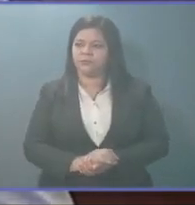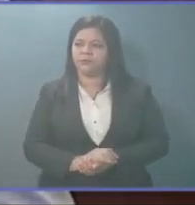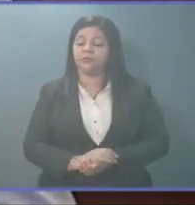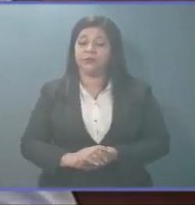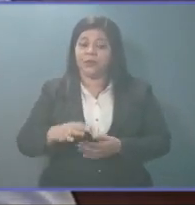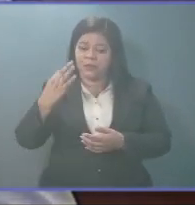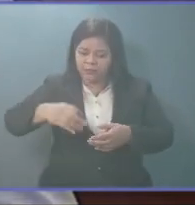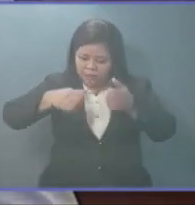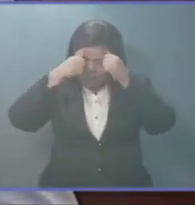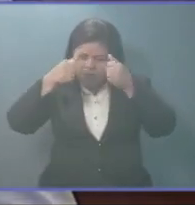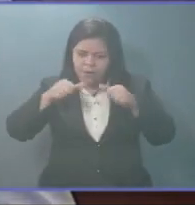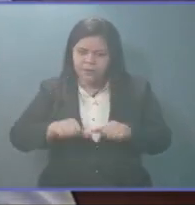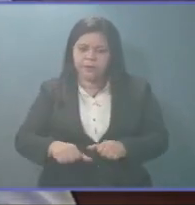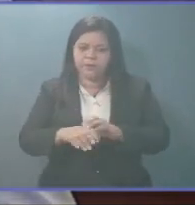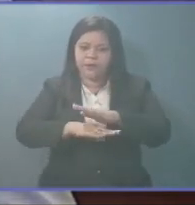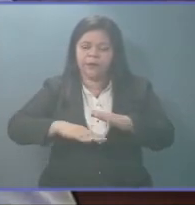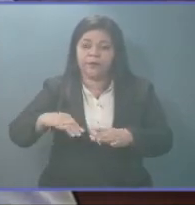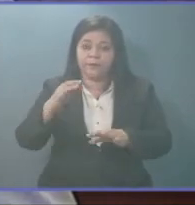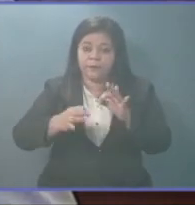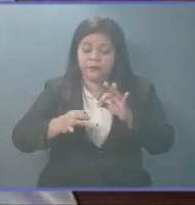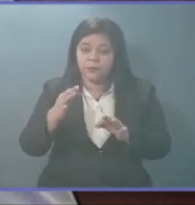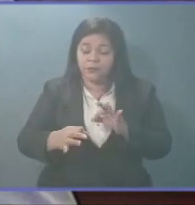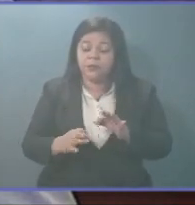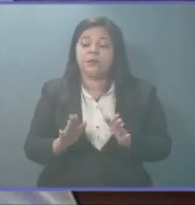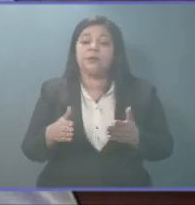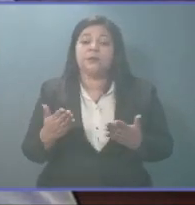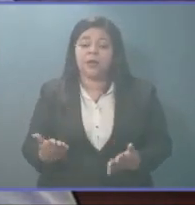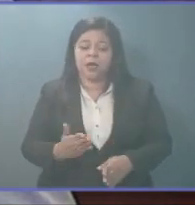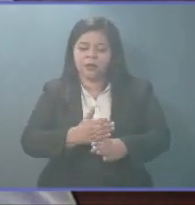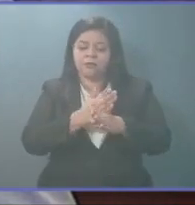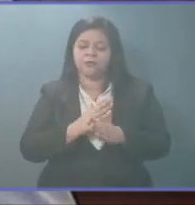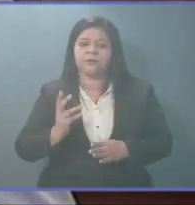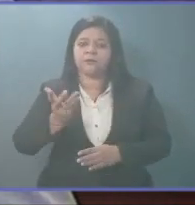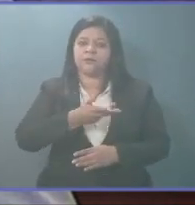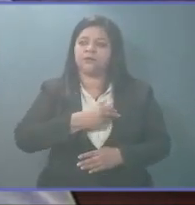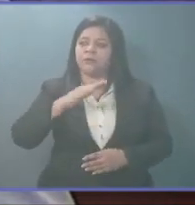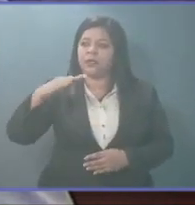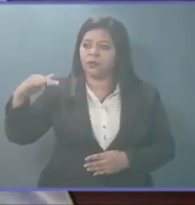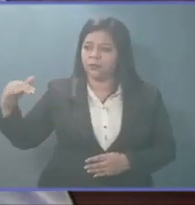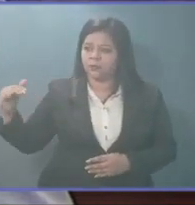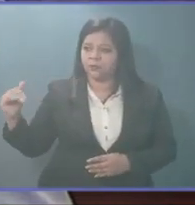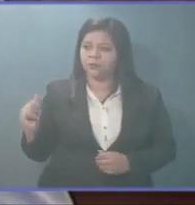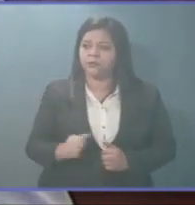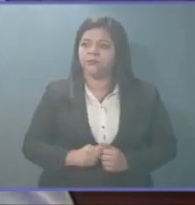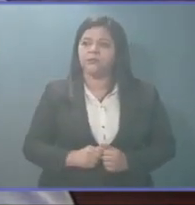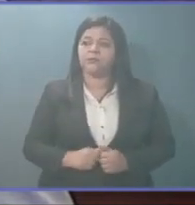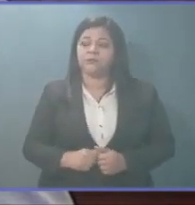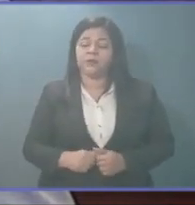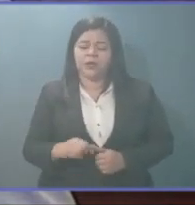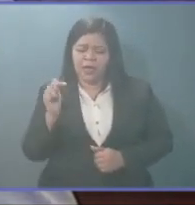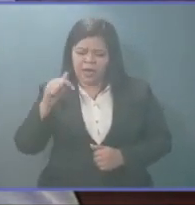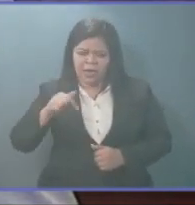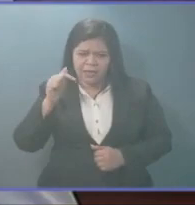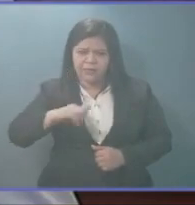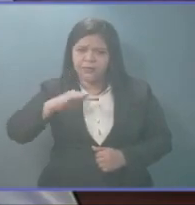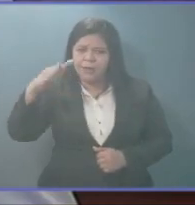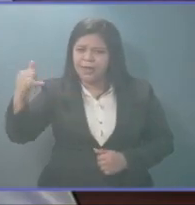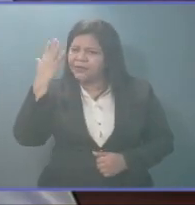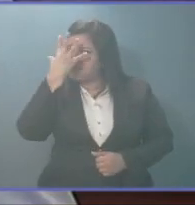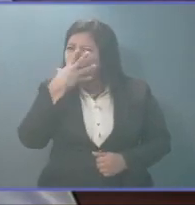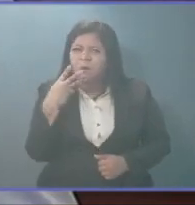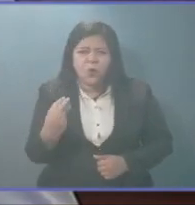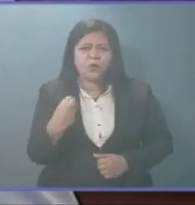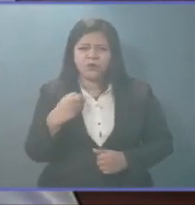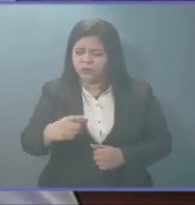Deben aprobar las herramientas jurídicas y el financiamiento para proteger a nuestra nación. A este pueblo hermoso, honrado y trabajador.